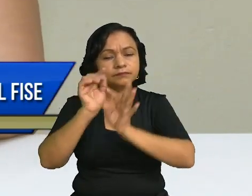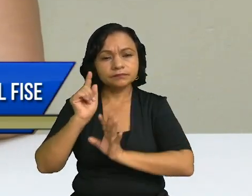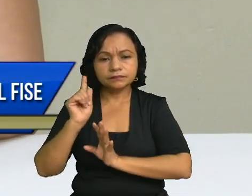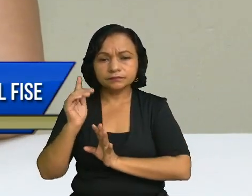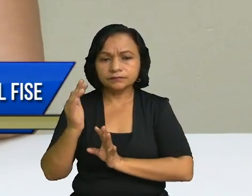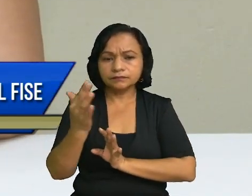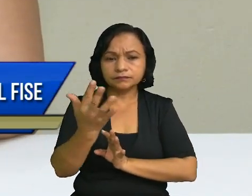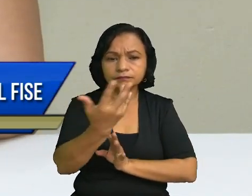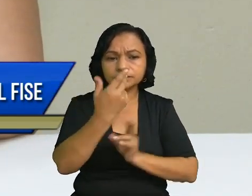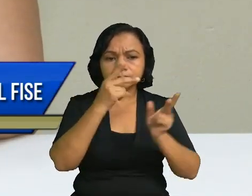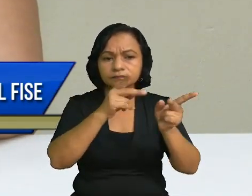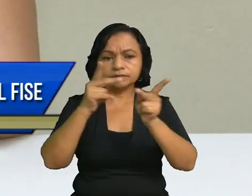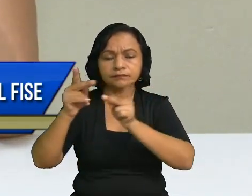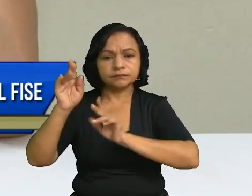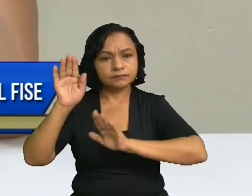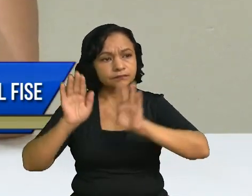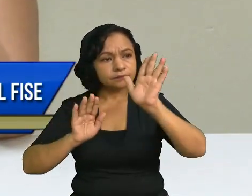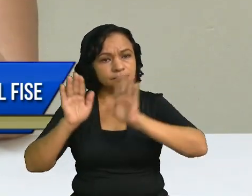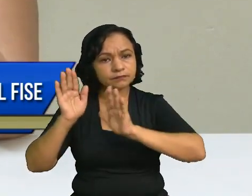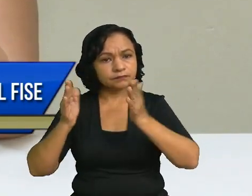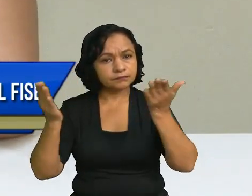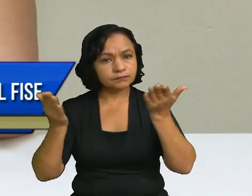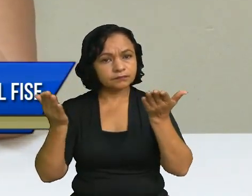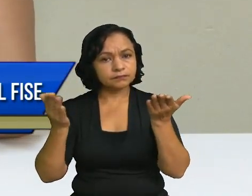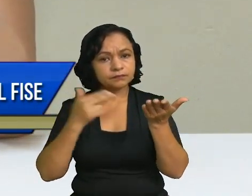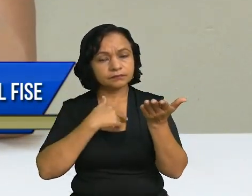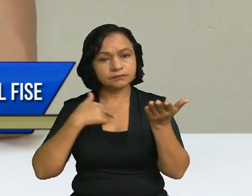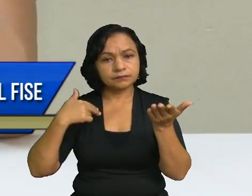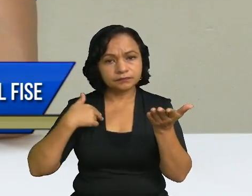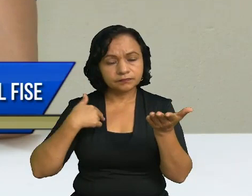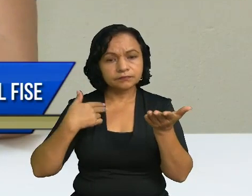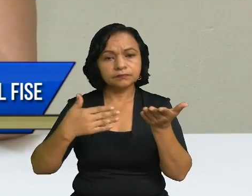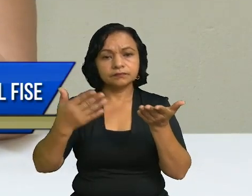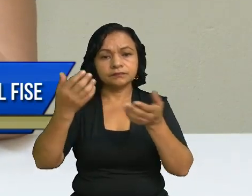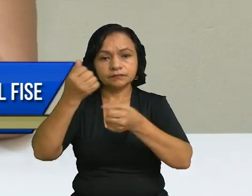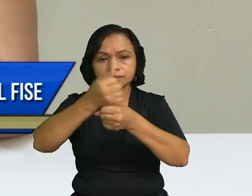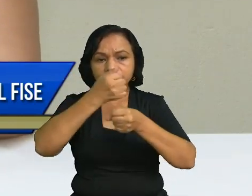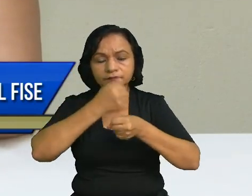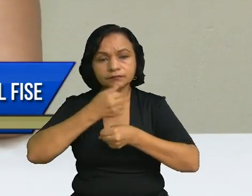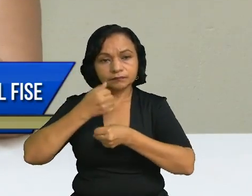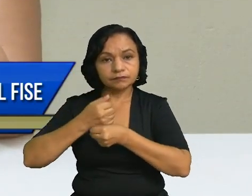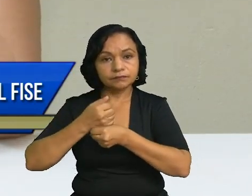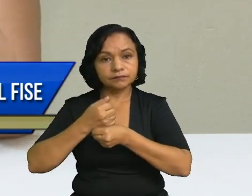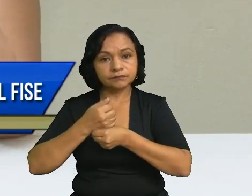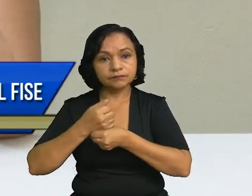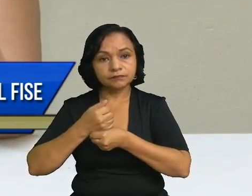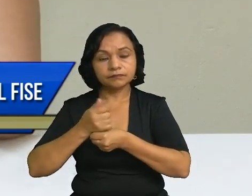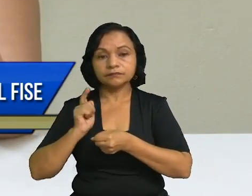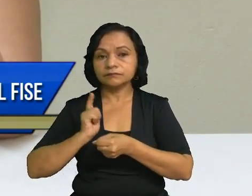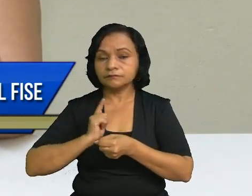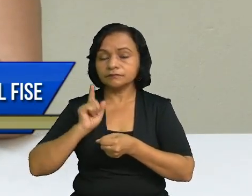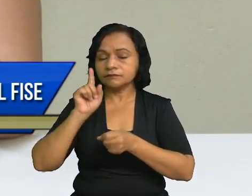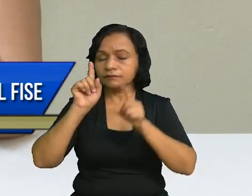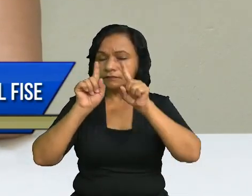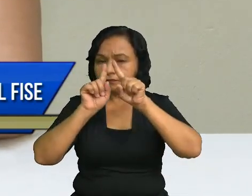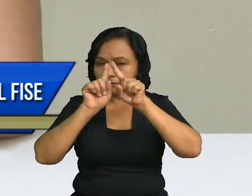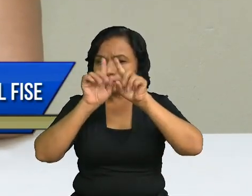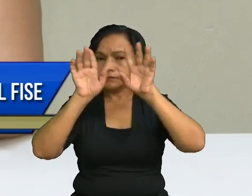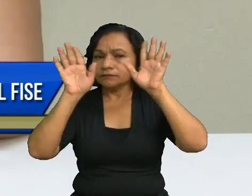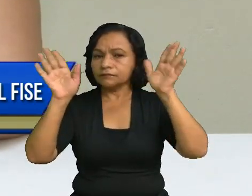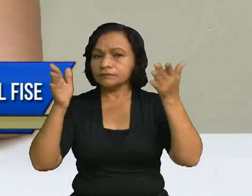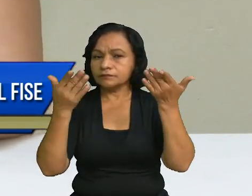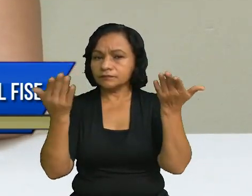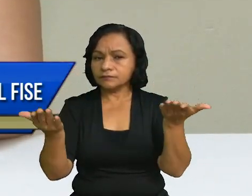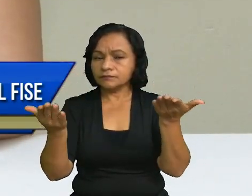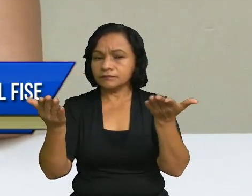los actores involucrados en las formulaciones en las ejecuciones de obra estemos claros de que